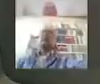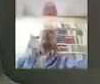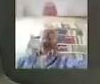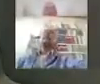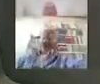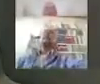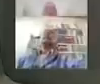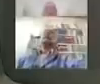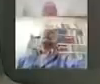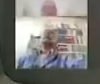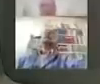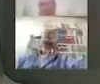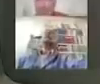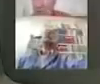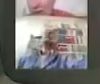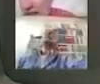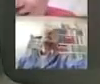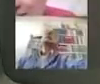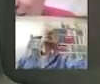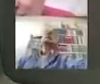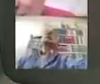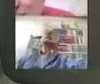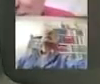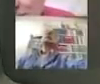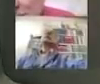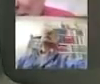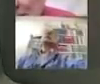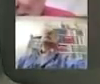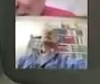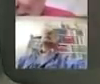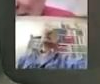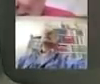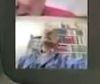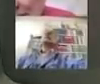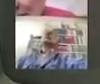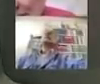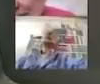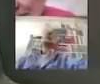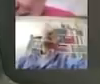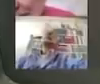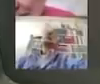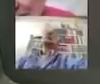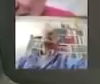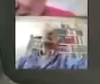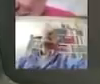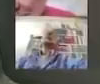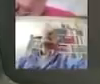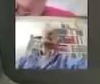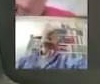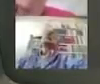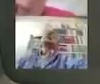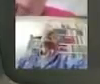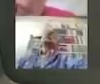del presupuesto. Entonces, en estas elecciones de 21, que son todas elecciones locales, no son elecciones nacionales, son